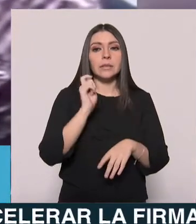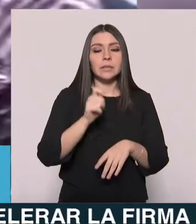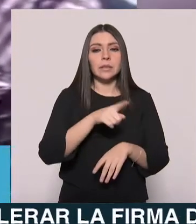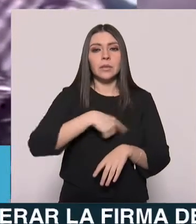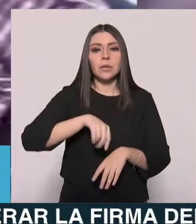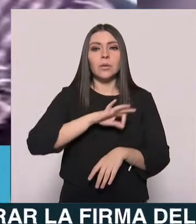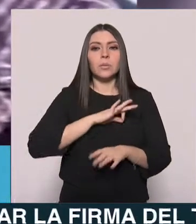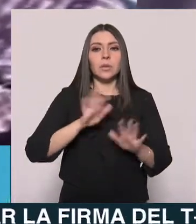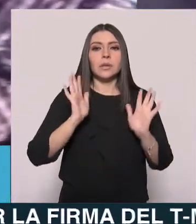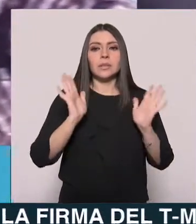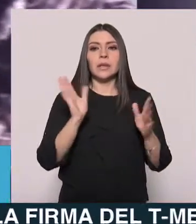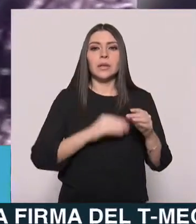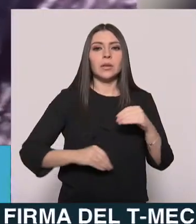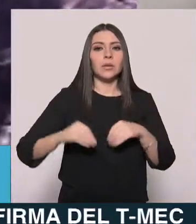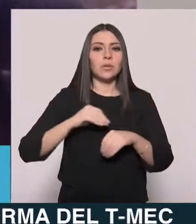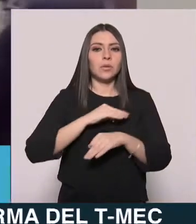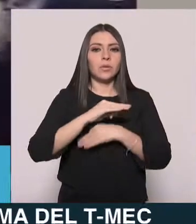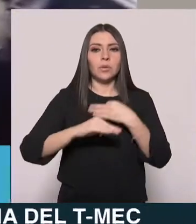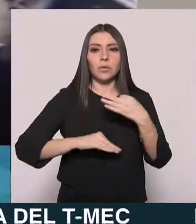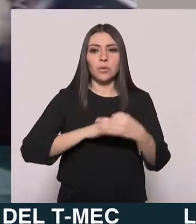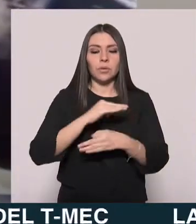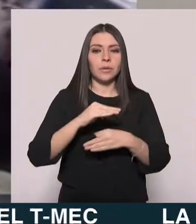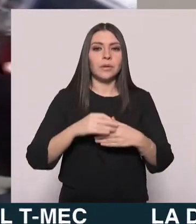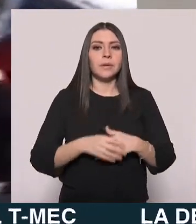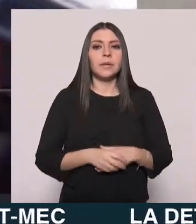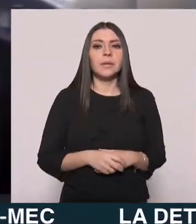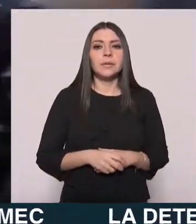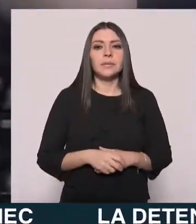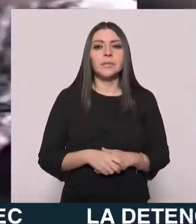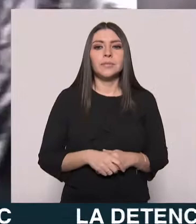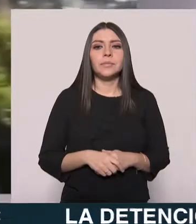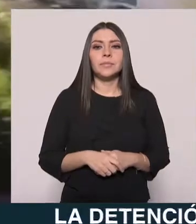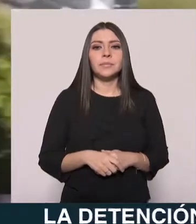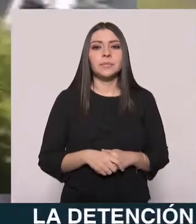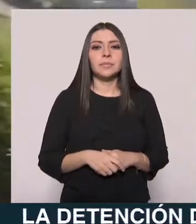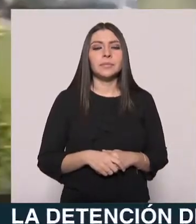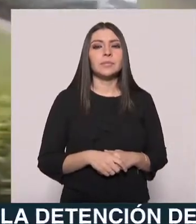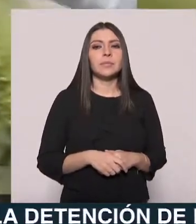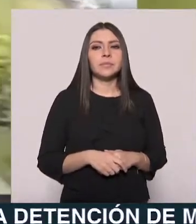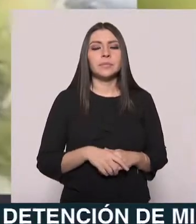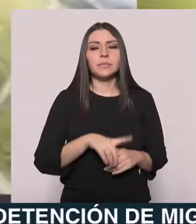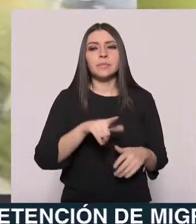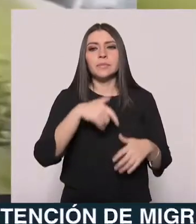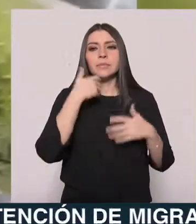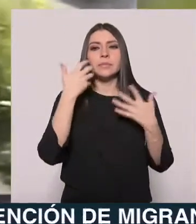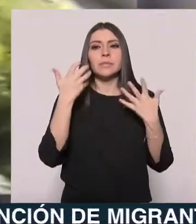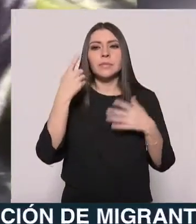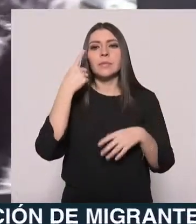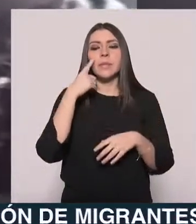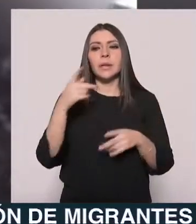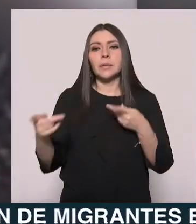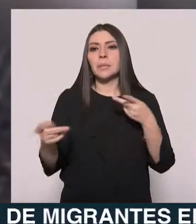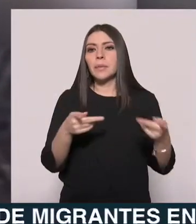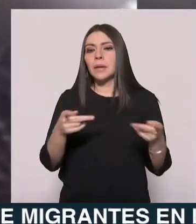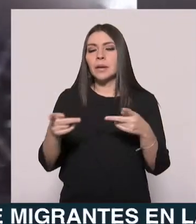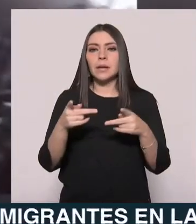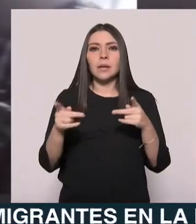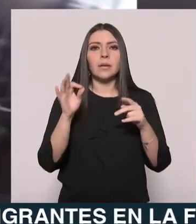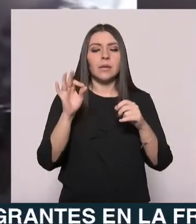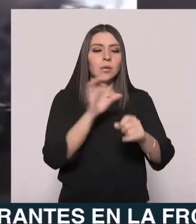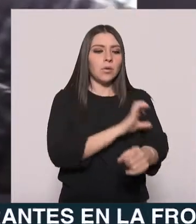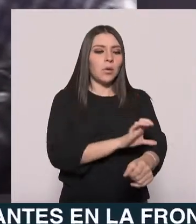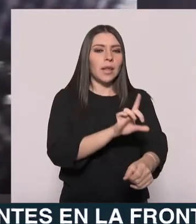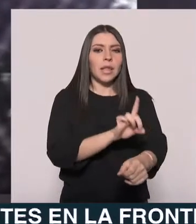esté instalado todo. Te explico en una nuez que es el Sistema Nacional Anticorrupción. La idea es coordinar, esa es la palabra clave del